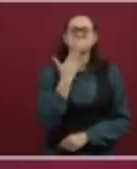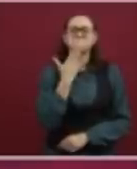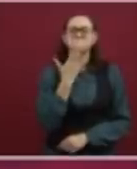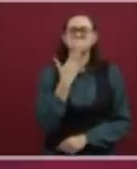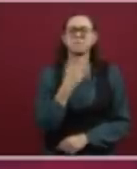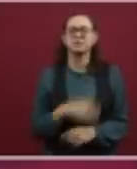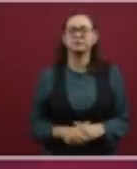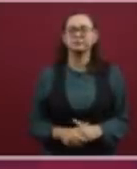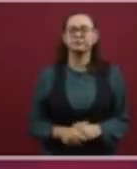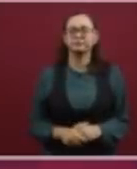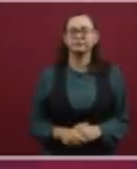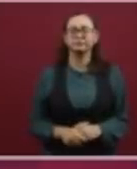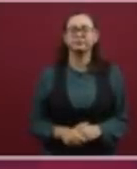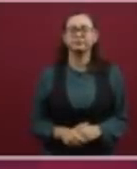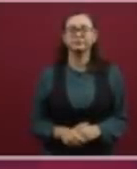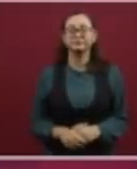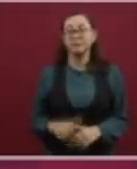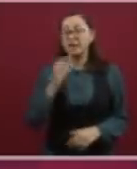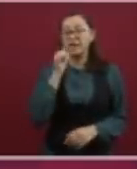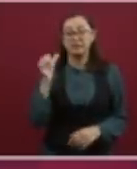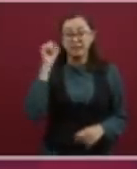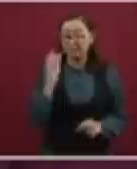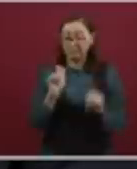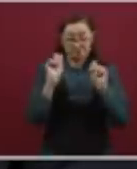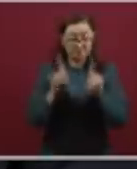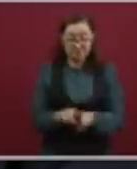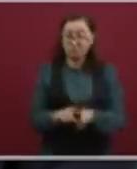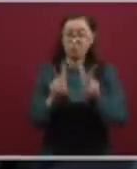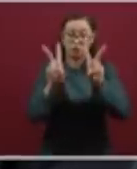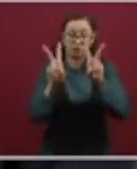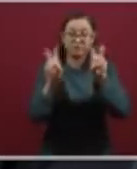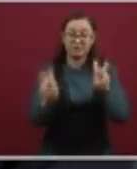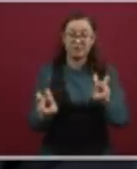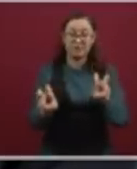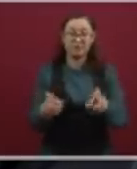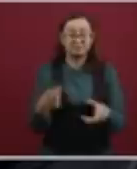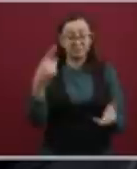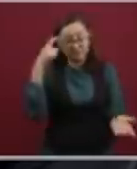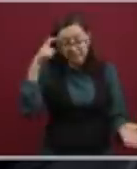Ayer volví a hablar del asunto. Creo que nos ayuda mucho